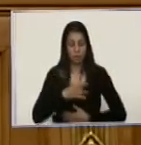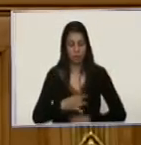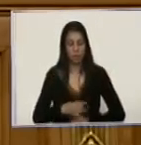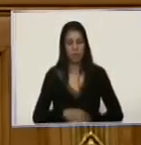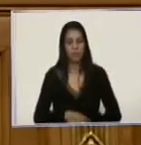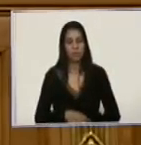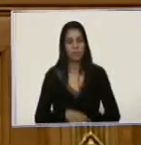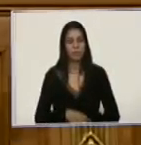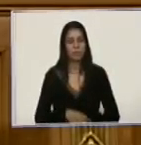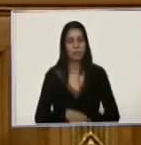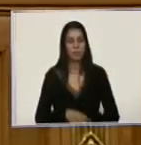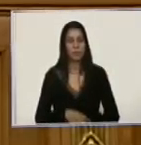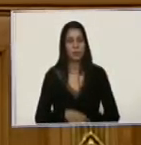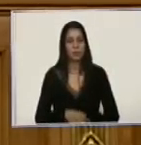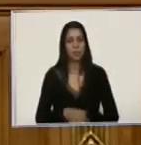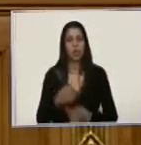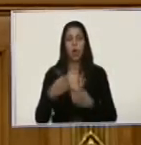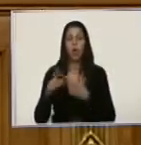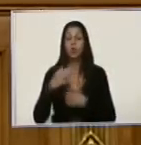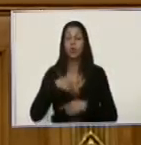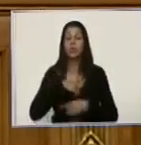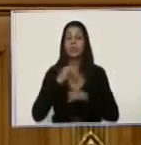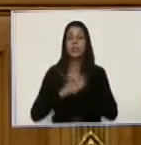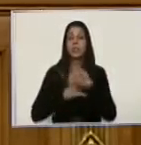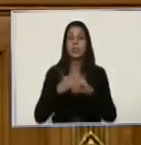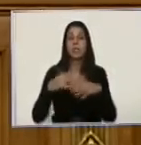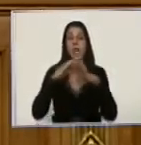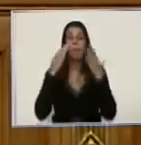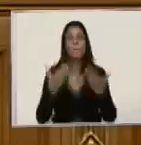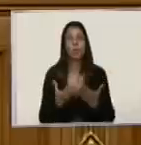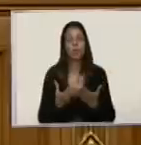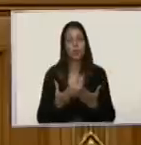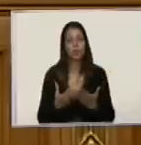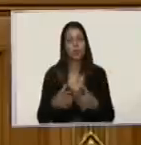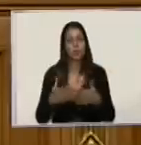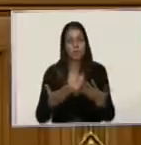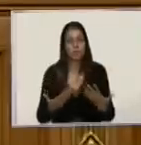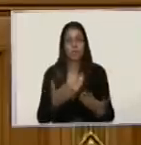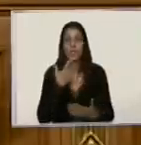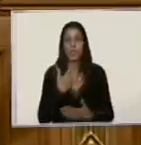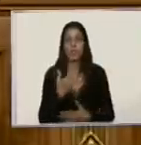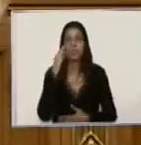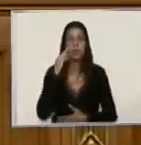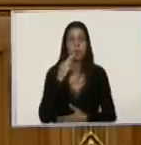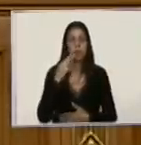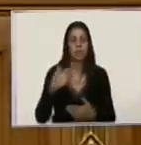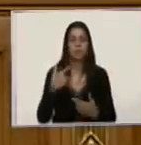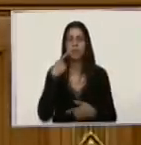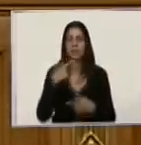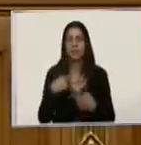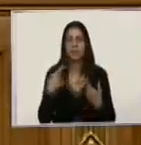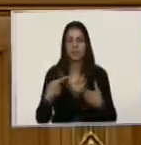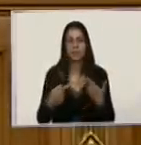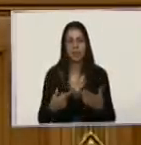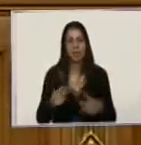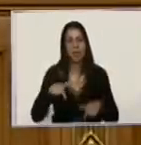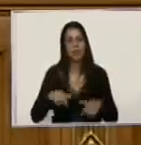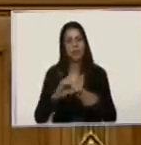por supuesto, todos los demás intereses mundiales, porque si no, no podemos. Lo que decía el Libertador, se está cumpliendo. Esto es impresionante,